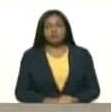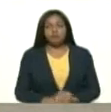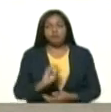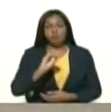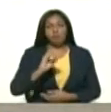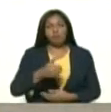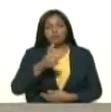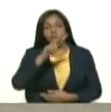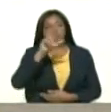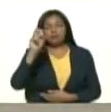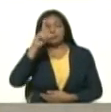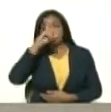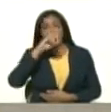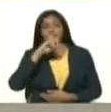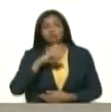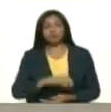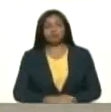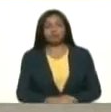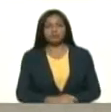30 años podría ser, ¿verdad?